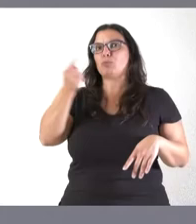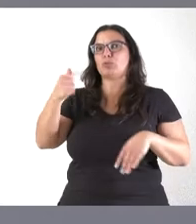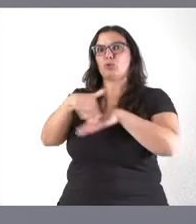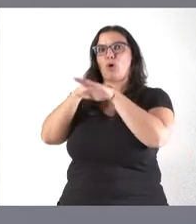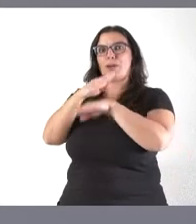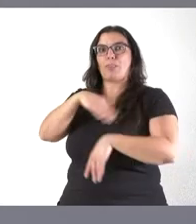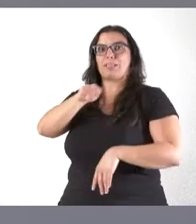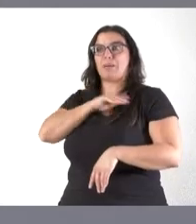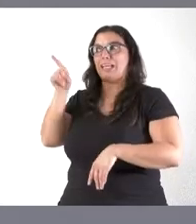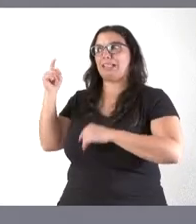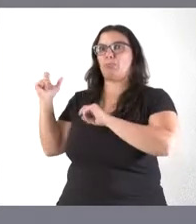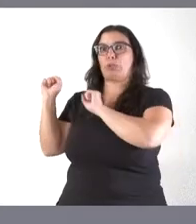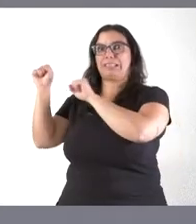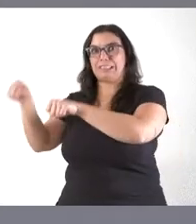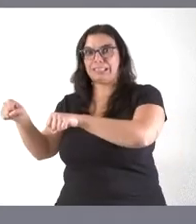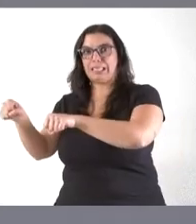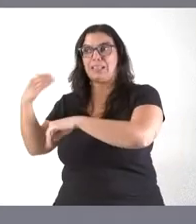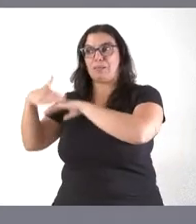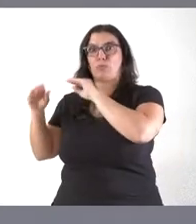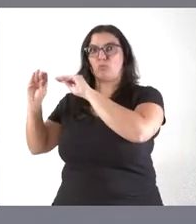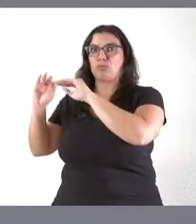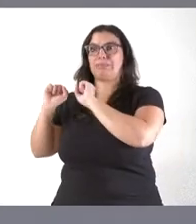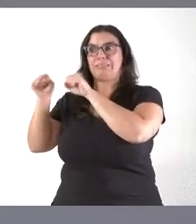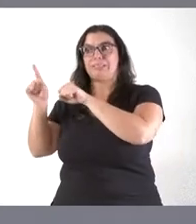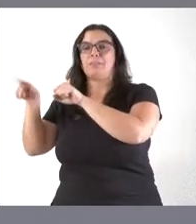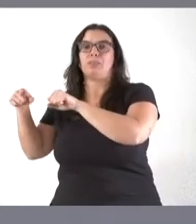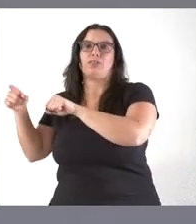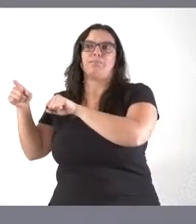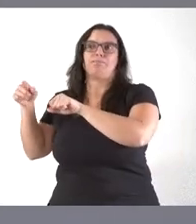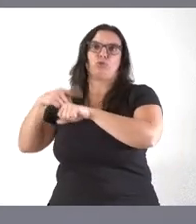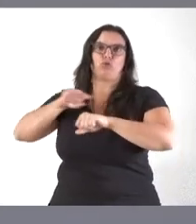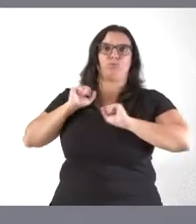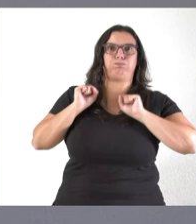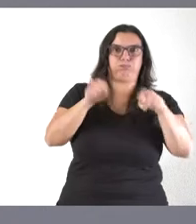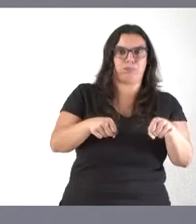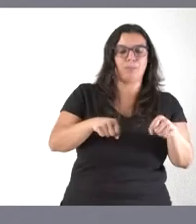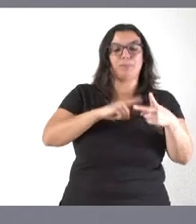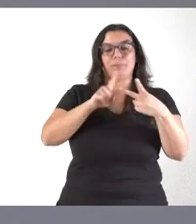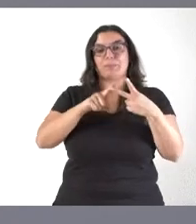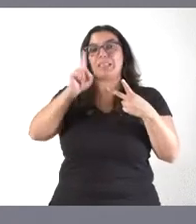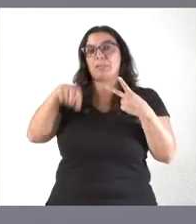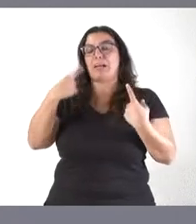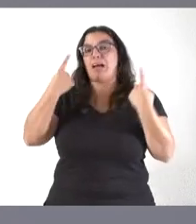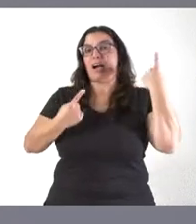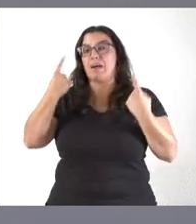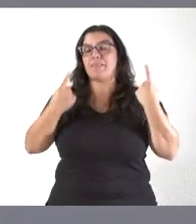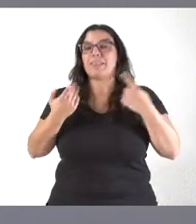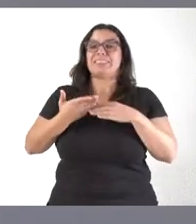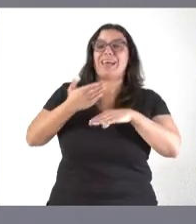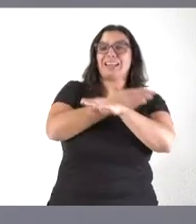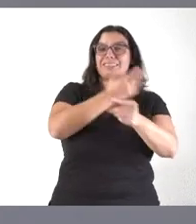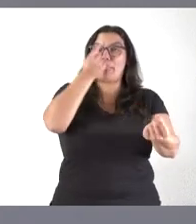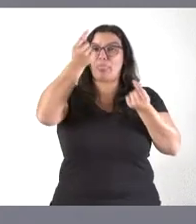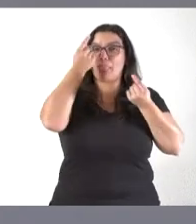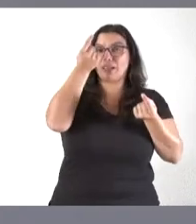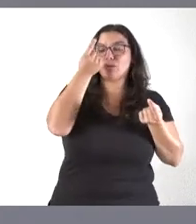ha presentado unos días después del que establece su propio marco legal segundo que en alguna ocasión previa teníamos datos respecto